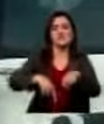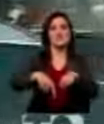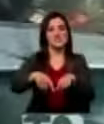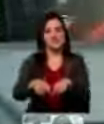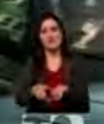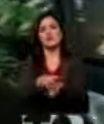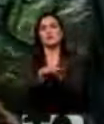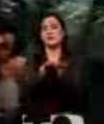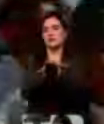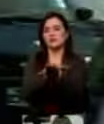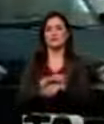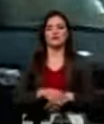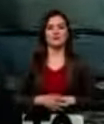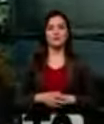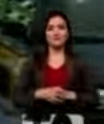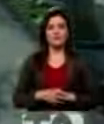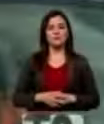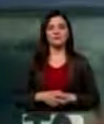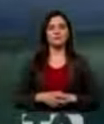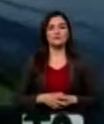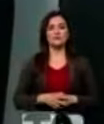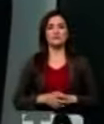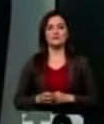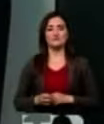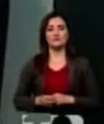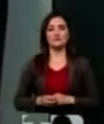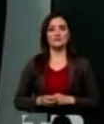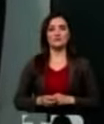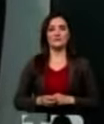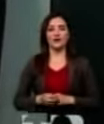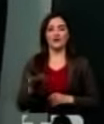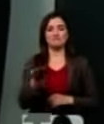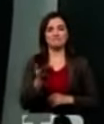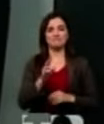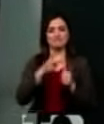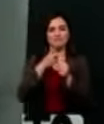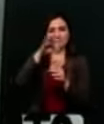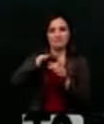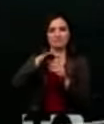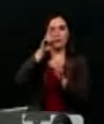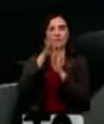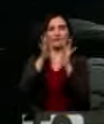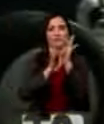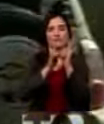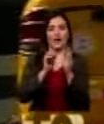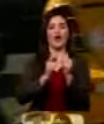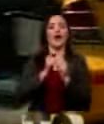pesada. Tráfico y más tráfico. Esto fue la tónica que dejó la segunda vuelta electoral en las calles